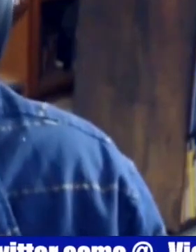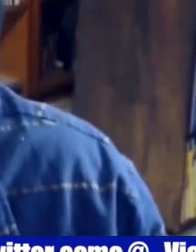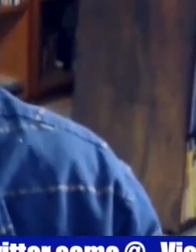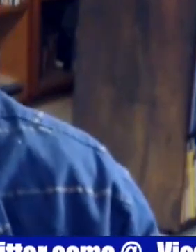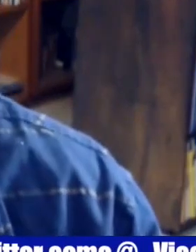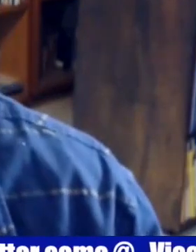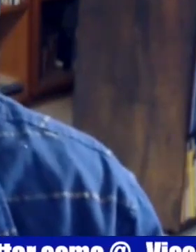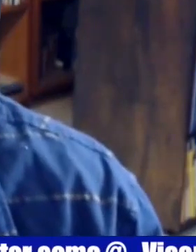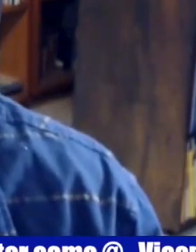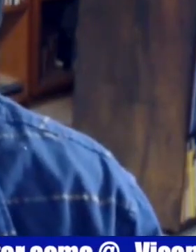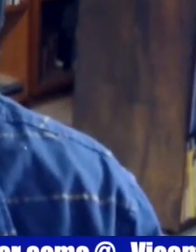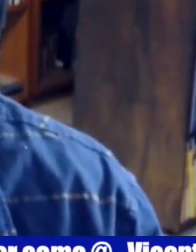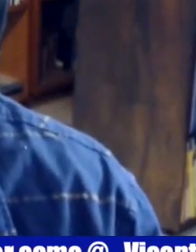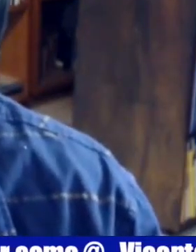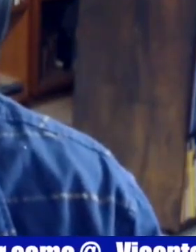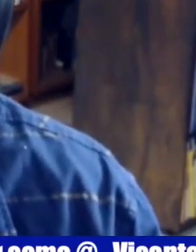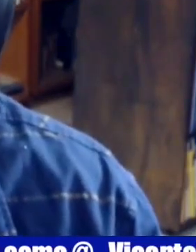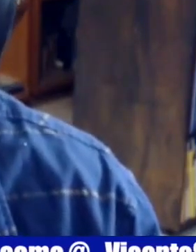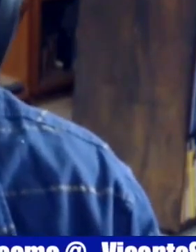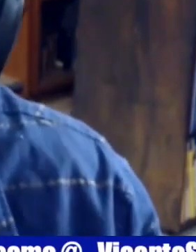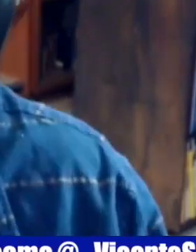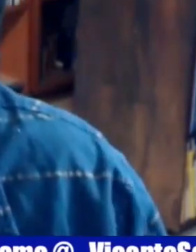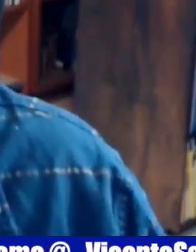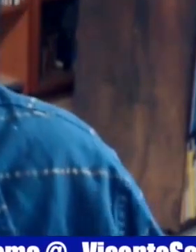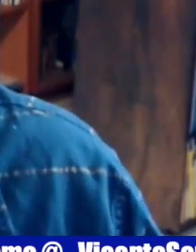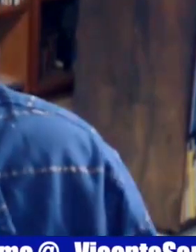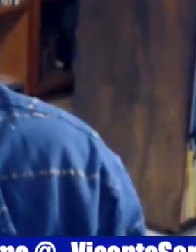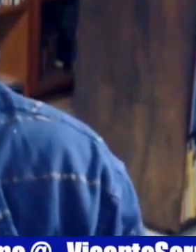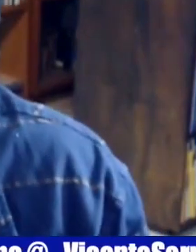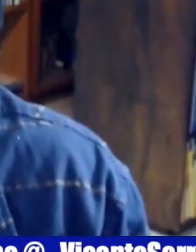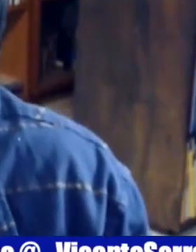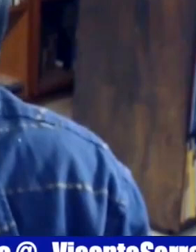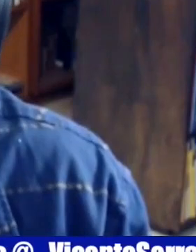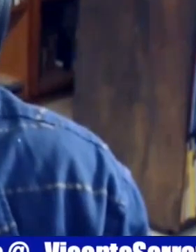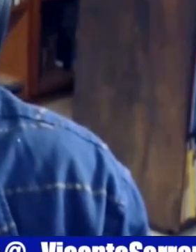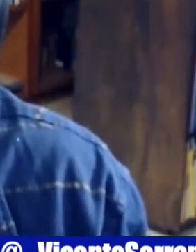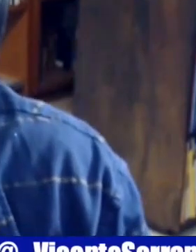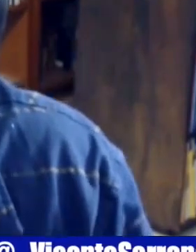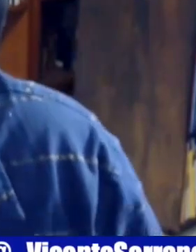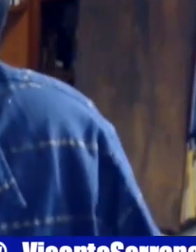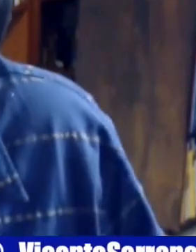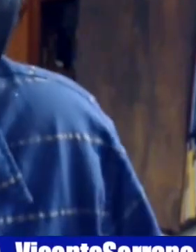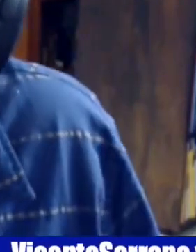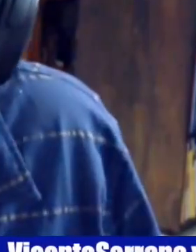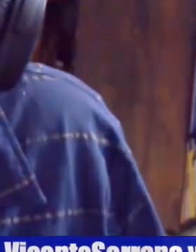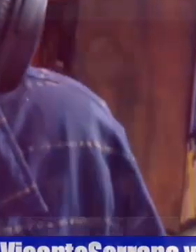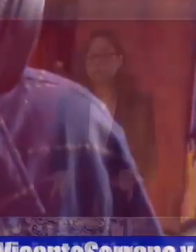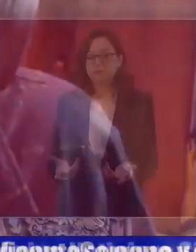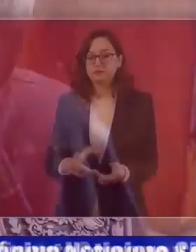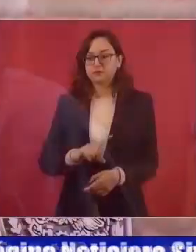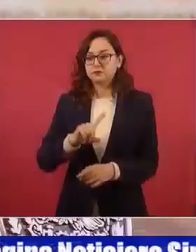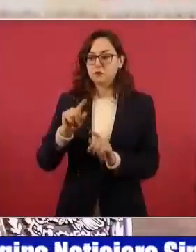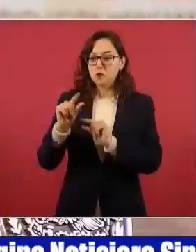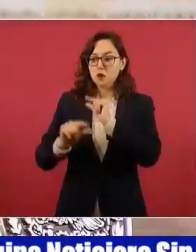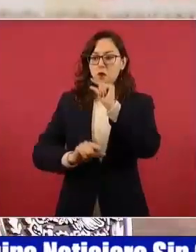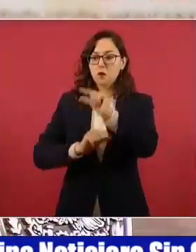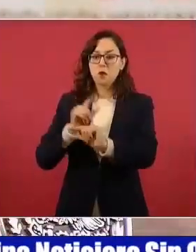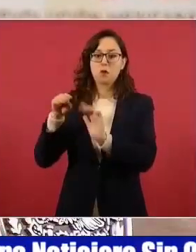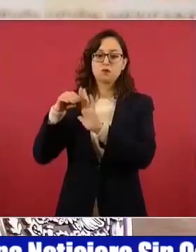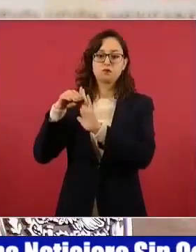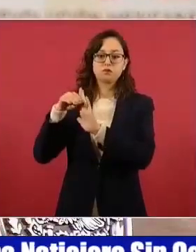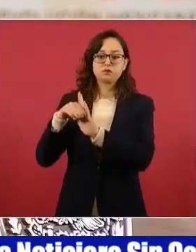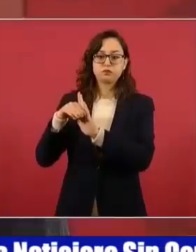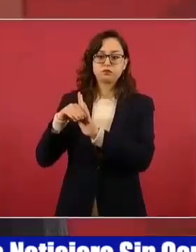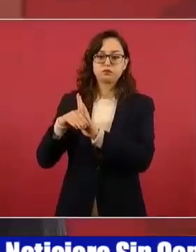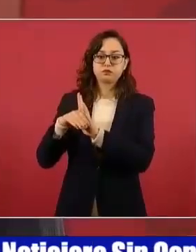ahora luchando el gobierno de Andrés Manuel López Obrador y la cuarta transformación. Esta estructura que dejó